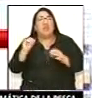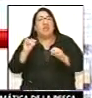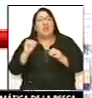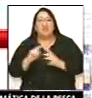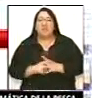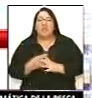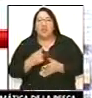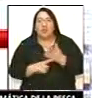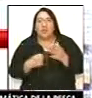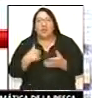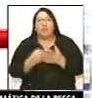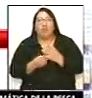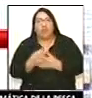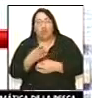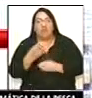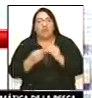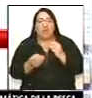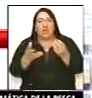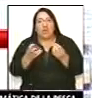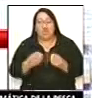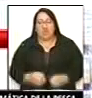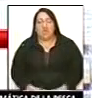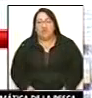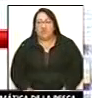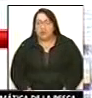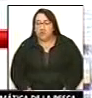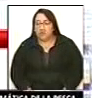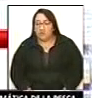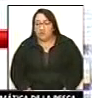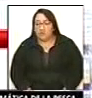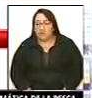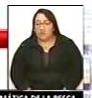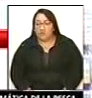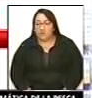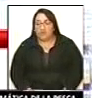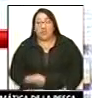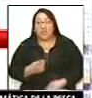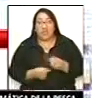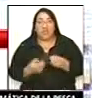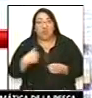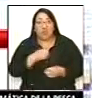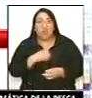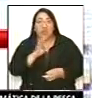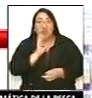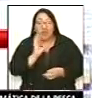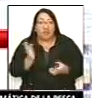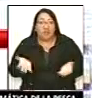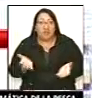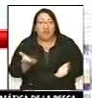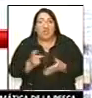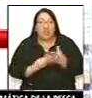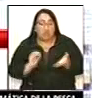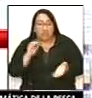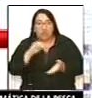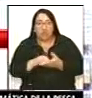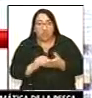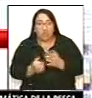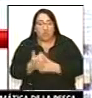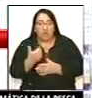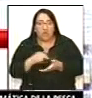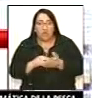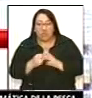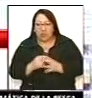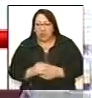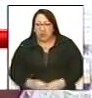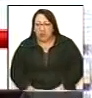¿Qué modelo de reforma queremos? ¿De qué estamos hablando? ¿Debemos instalar una especie de,